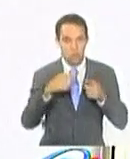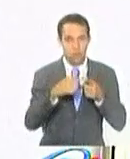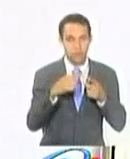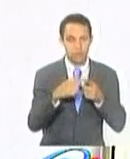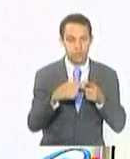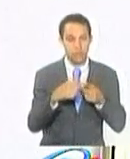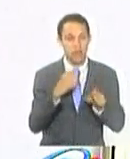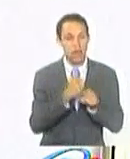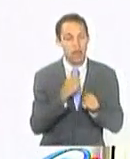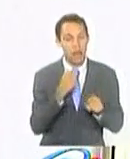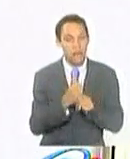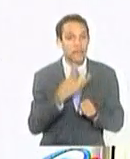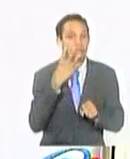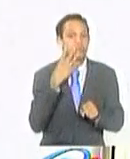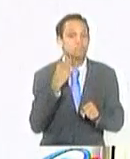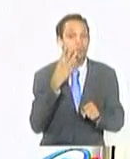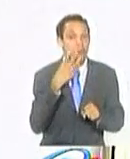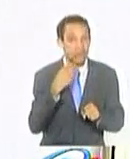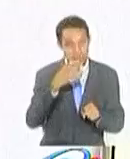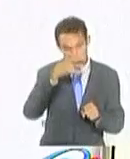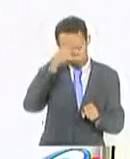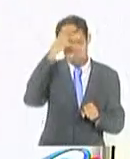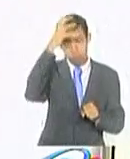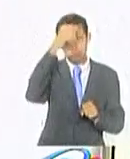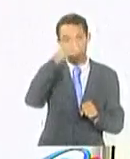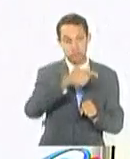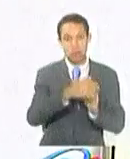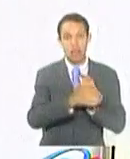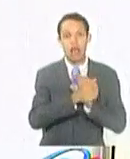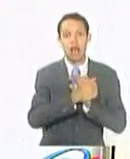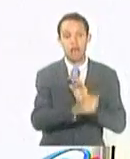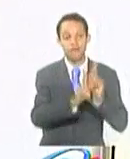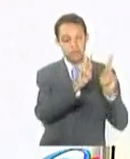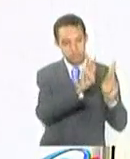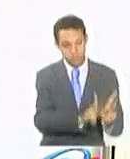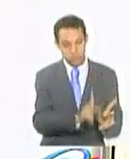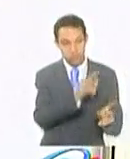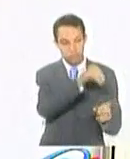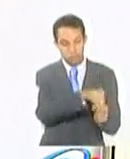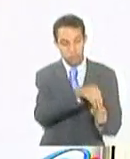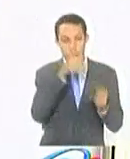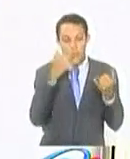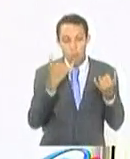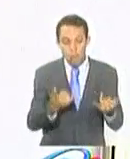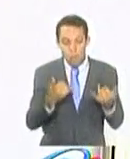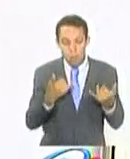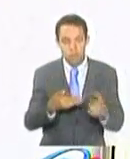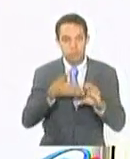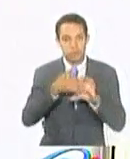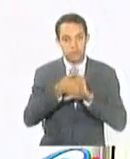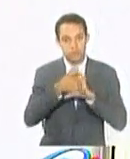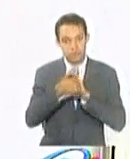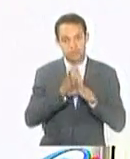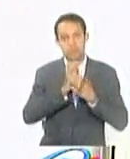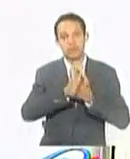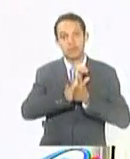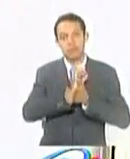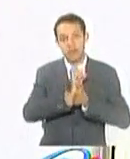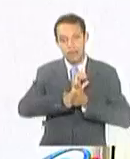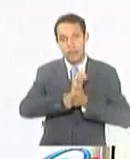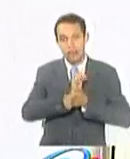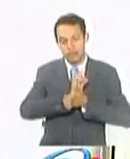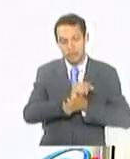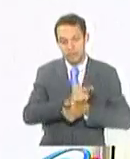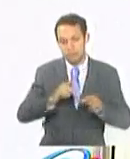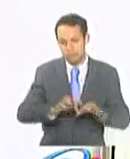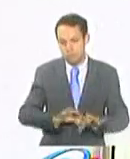técnica de tecnología Y capacidad humana del Canal hoy por hoy es uno de los canales de televisión más